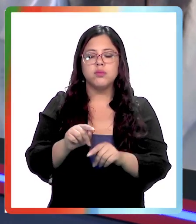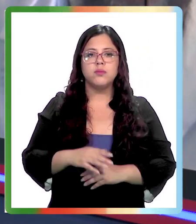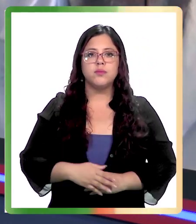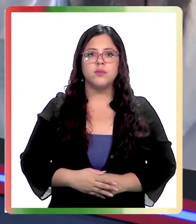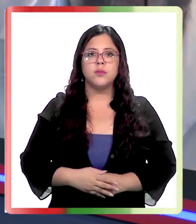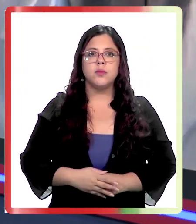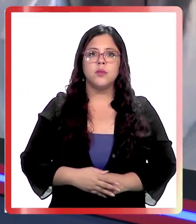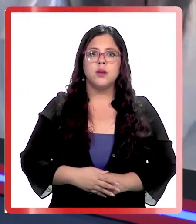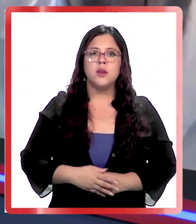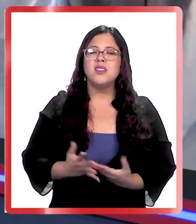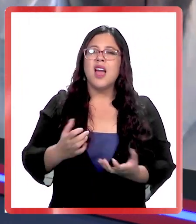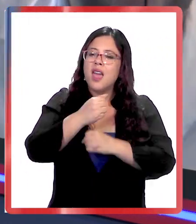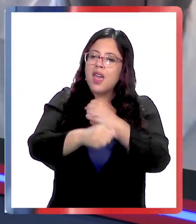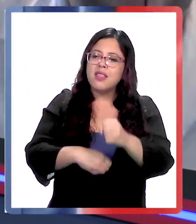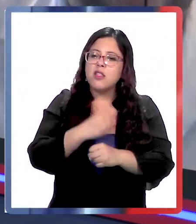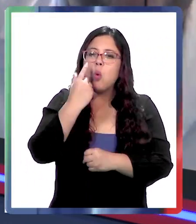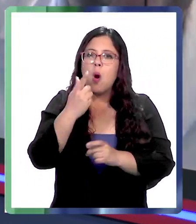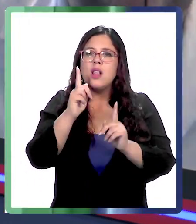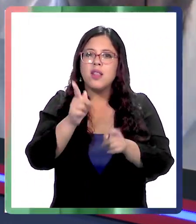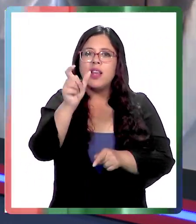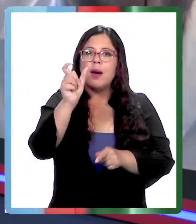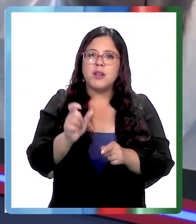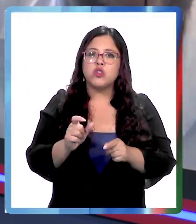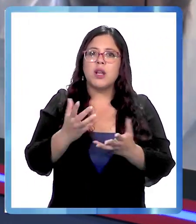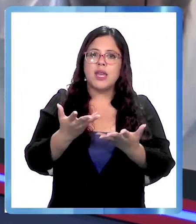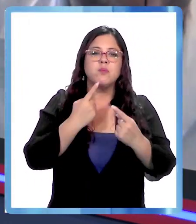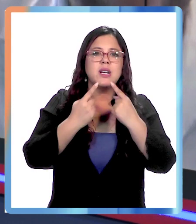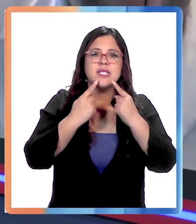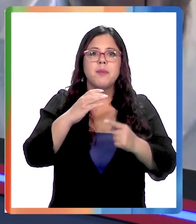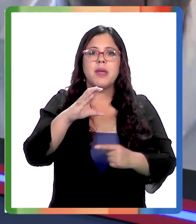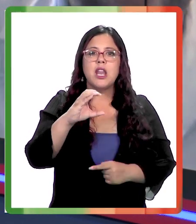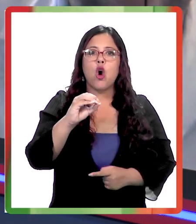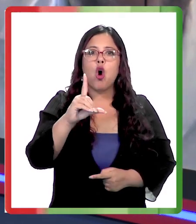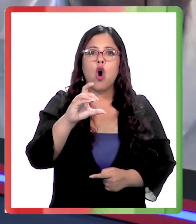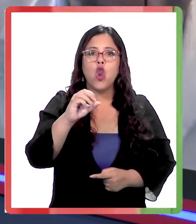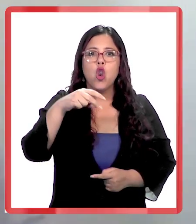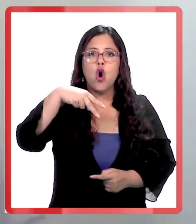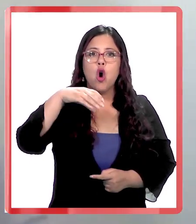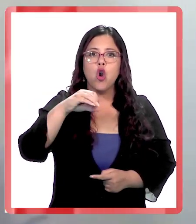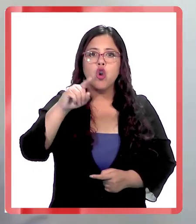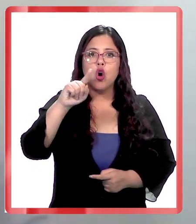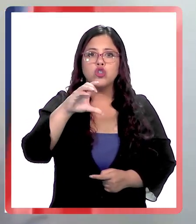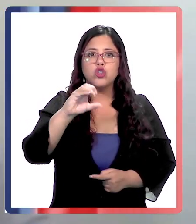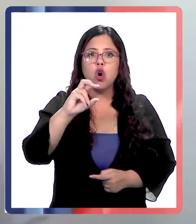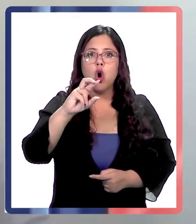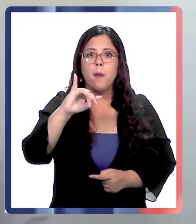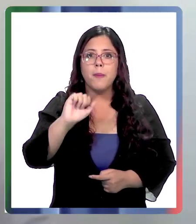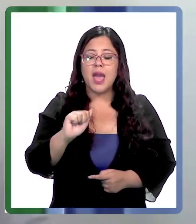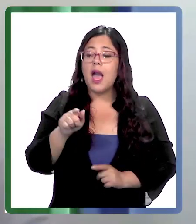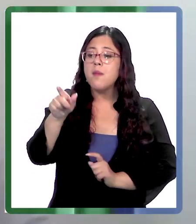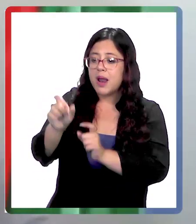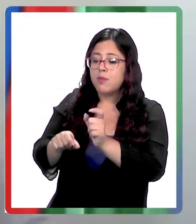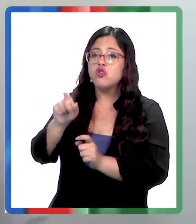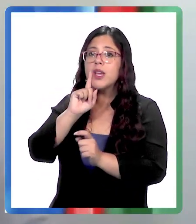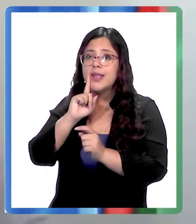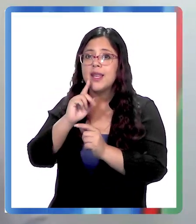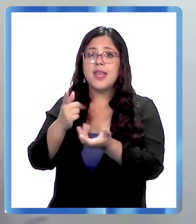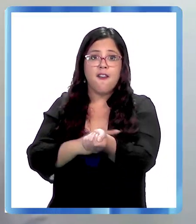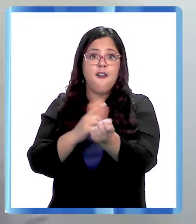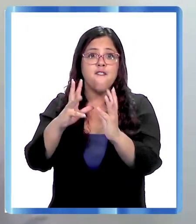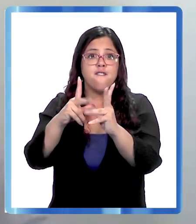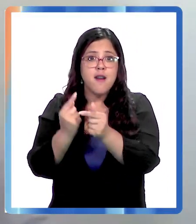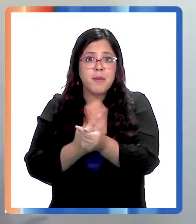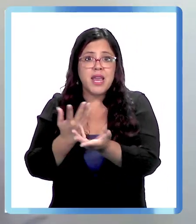a partir de qué edad uno debería hacerse la colonoscopía? La colonoscopía para las personas que tienen